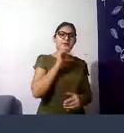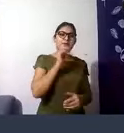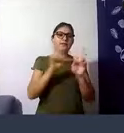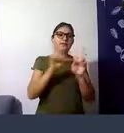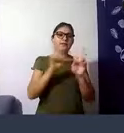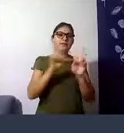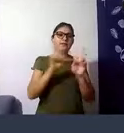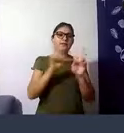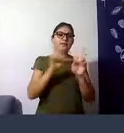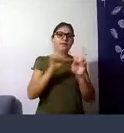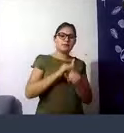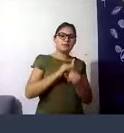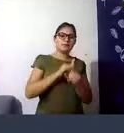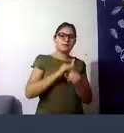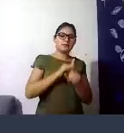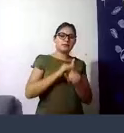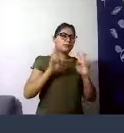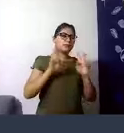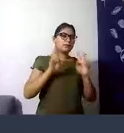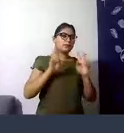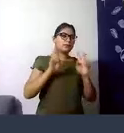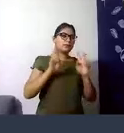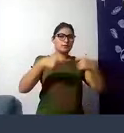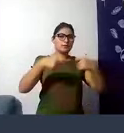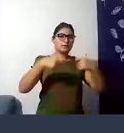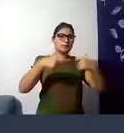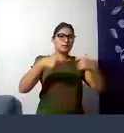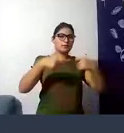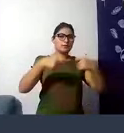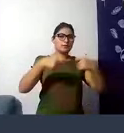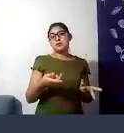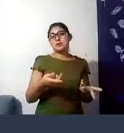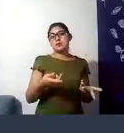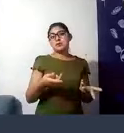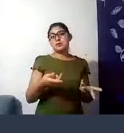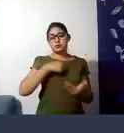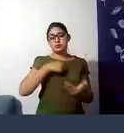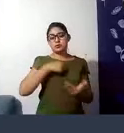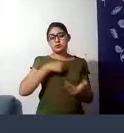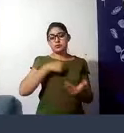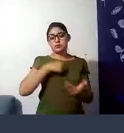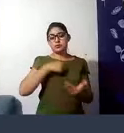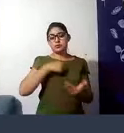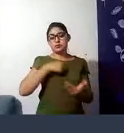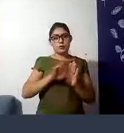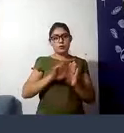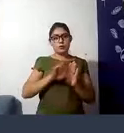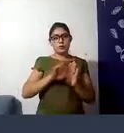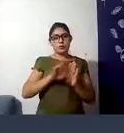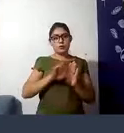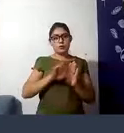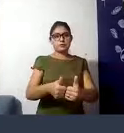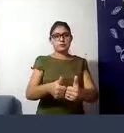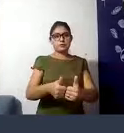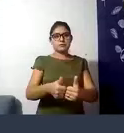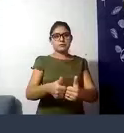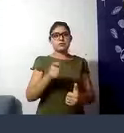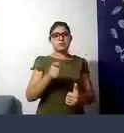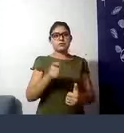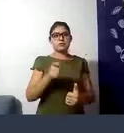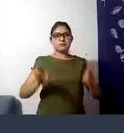las generaciones y el acompañamiento muy importante que va a ser parte esencial de la